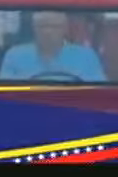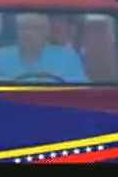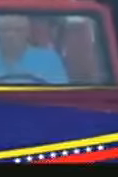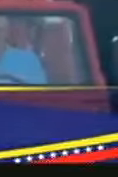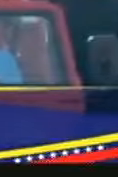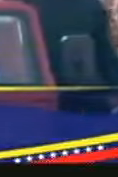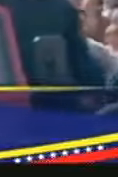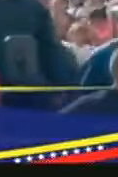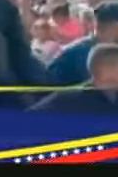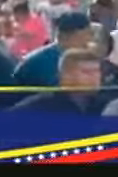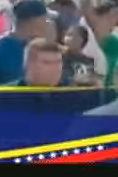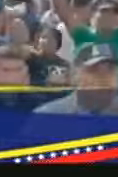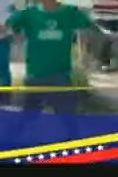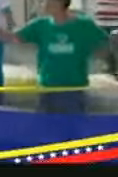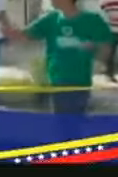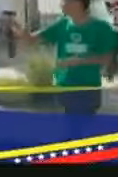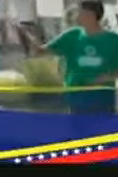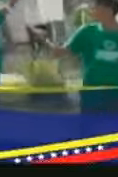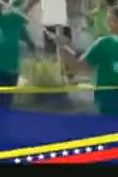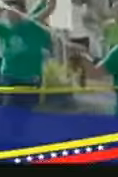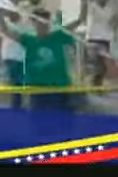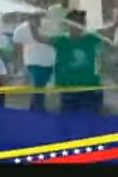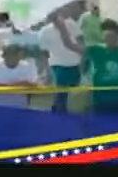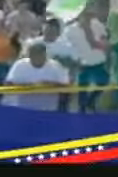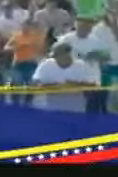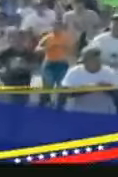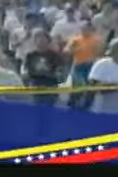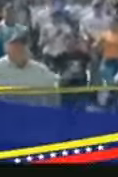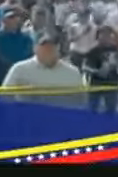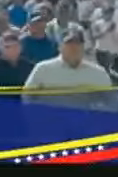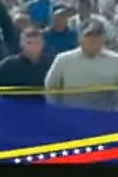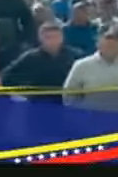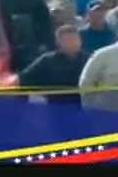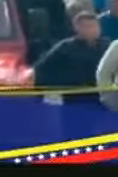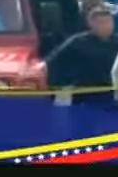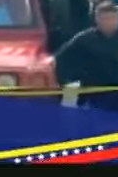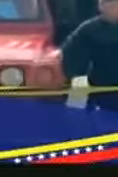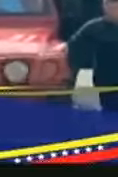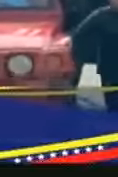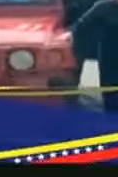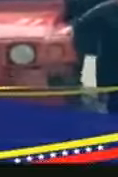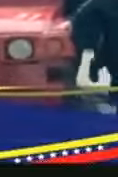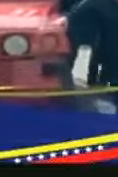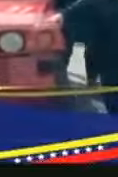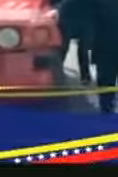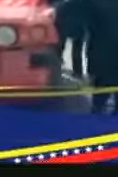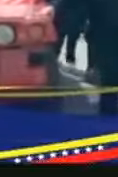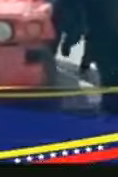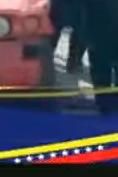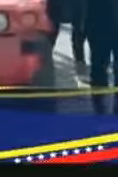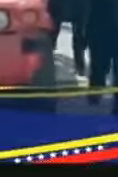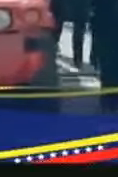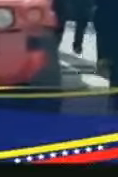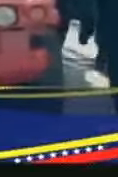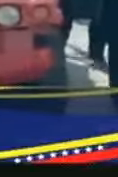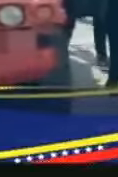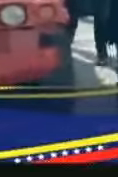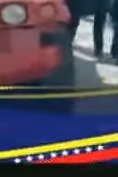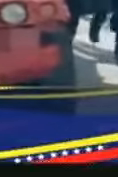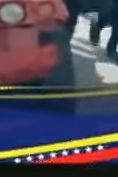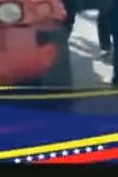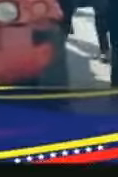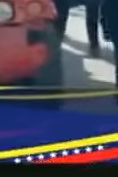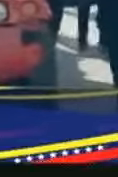de cumplir con la inauguración del acueducto Río Claro en el municipio Cocorote, también hizo un despliegue para